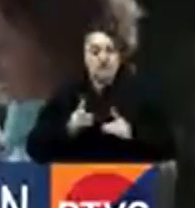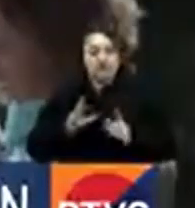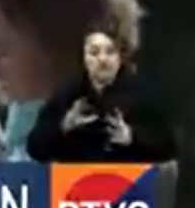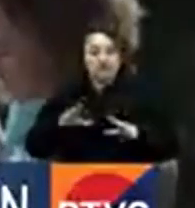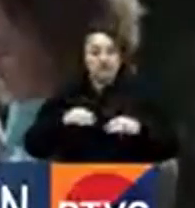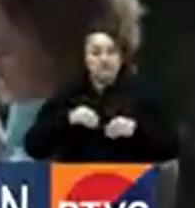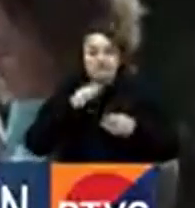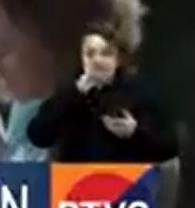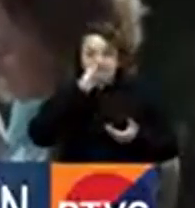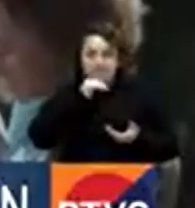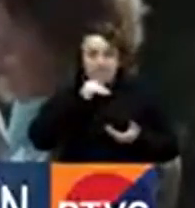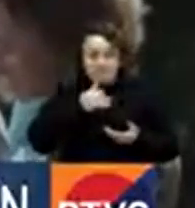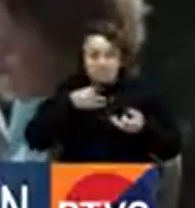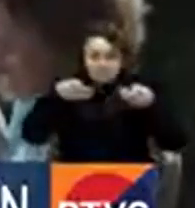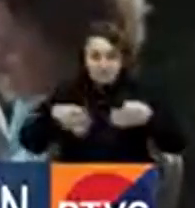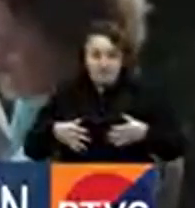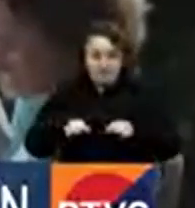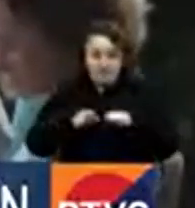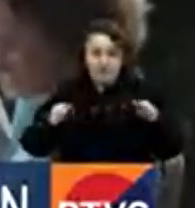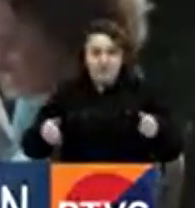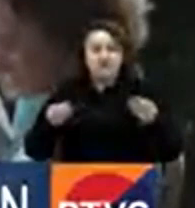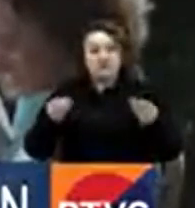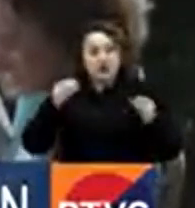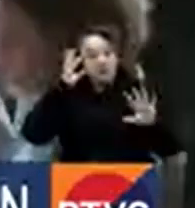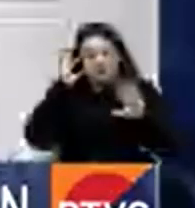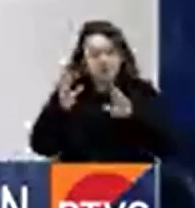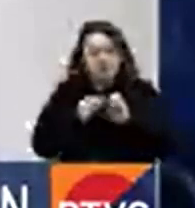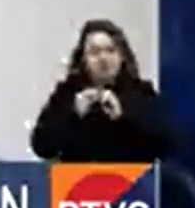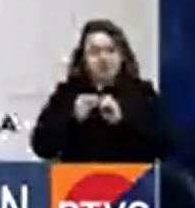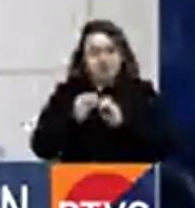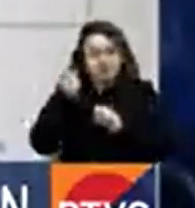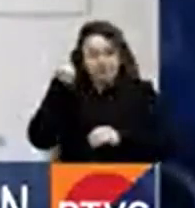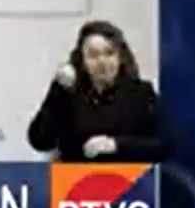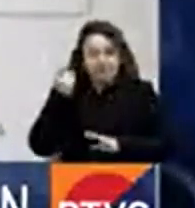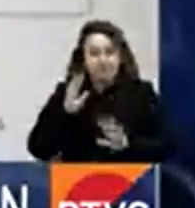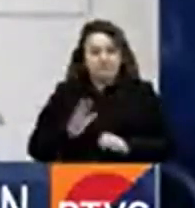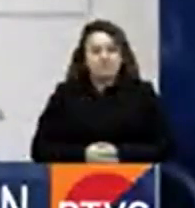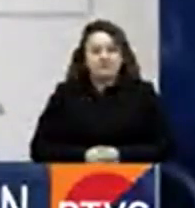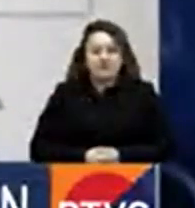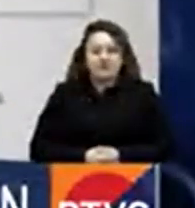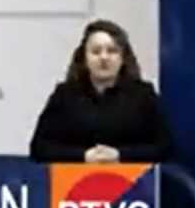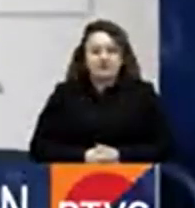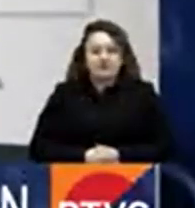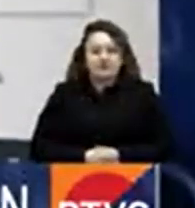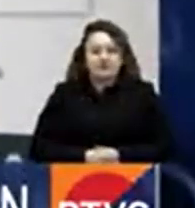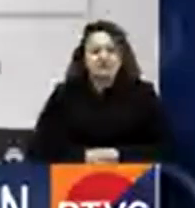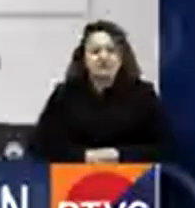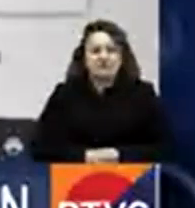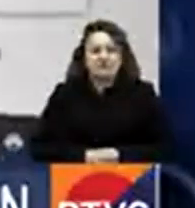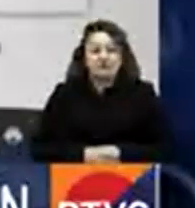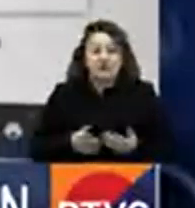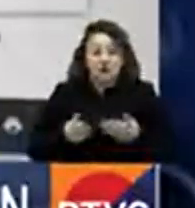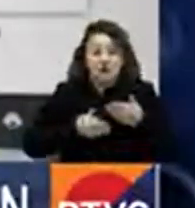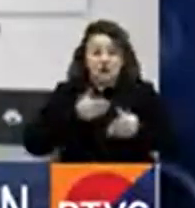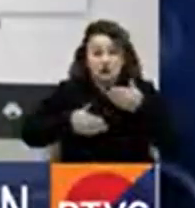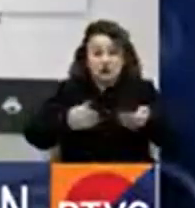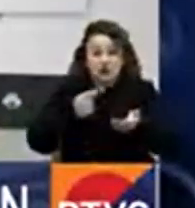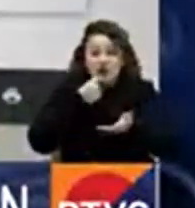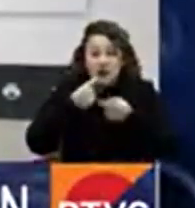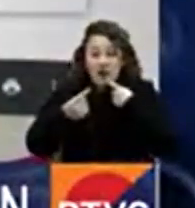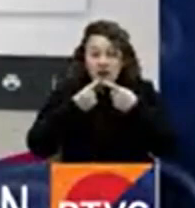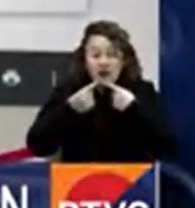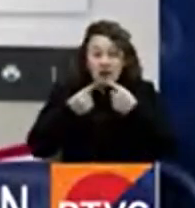de la mesa como el espacio convenido para llegar a entendimientos. Como el gobierno no cumple con los procesos de discusión de la mesa y toma